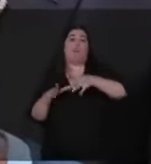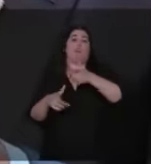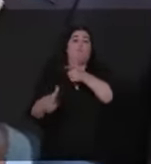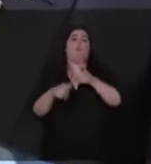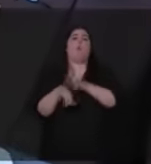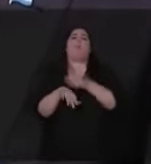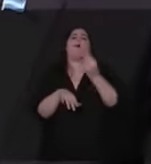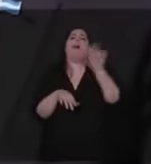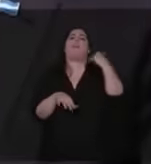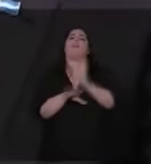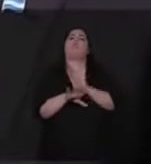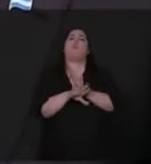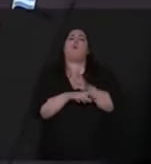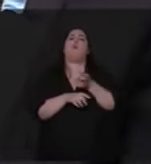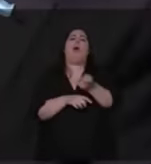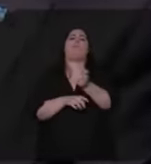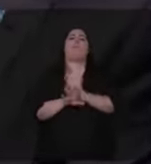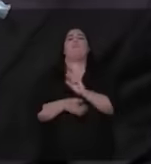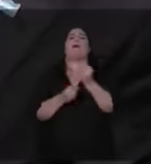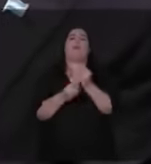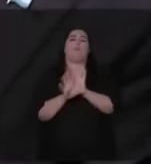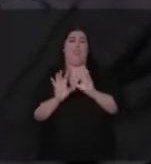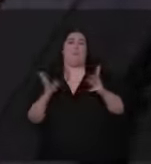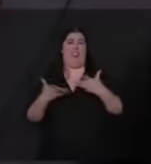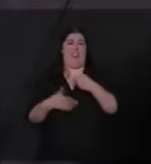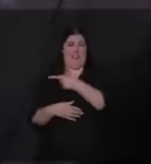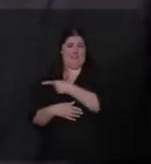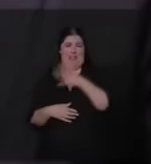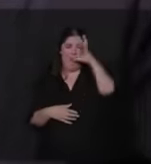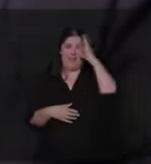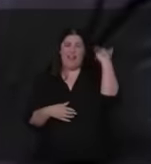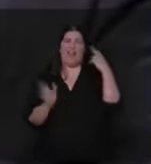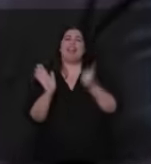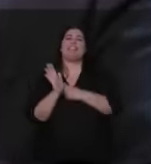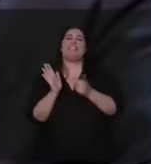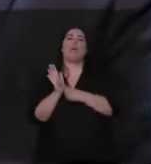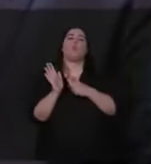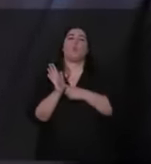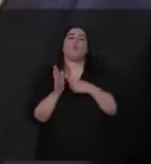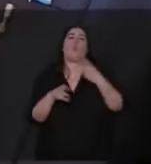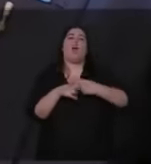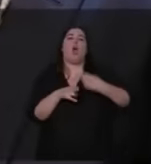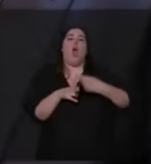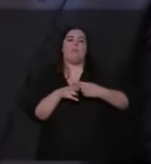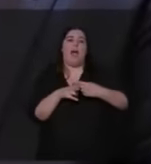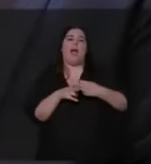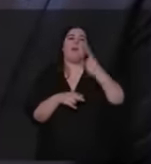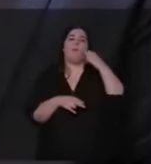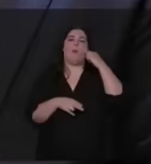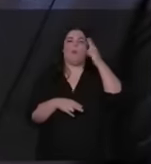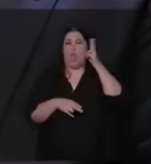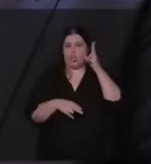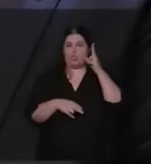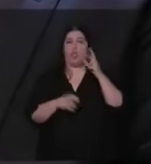cuarentena, ¿sí? Durante la pandemia. Acorde al Estatuto de Roma de 1998, artículo